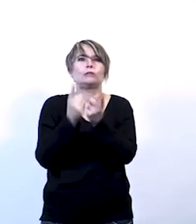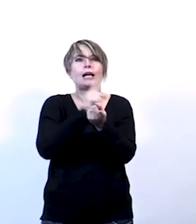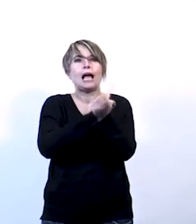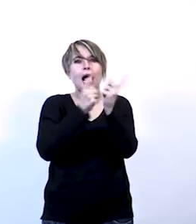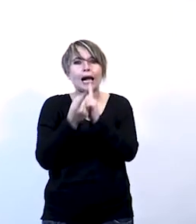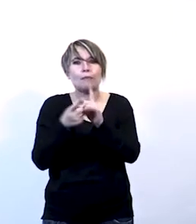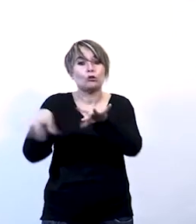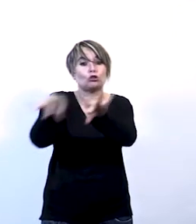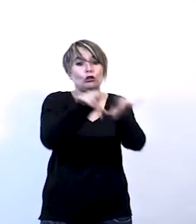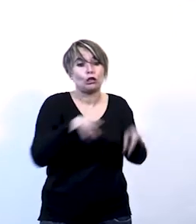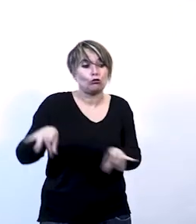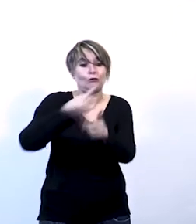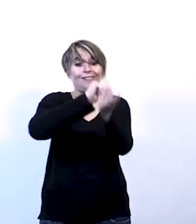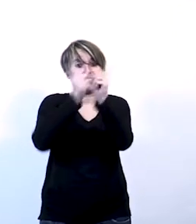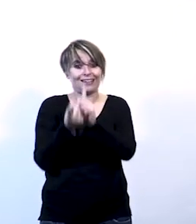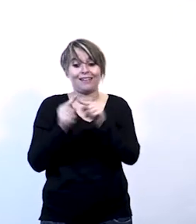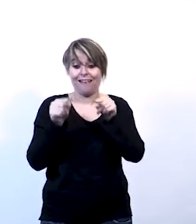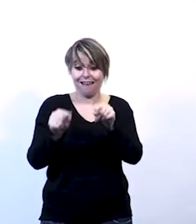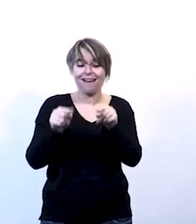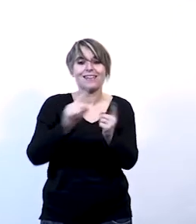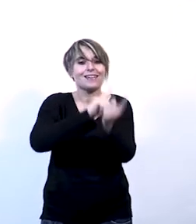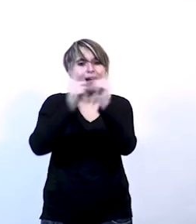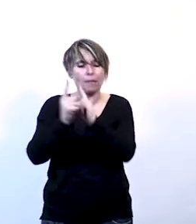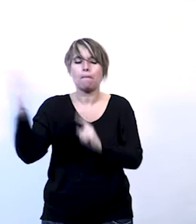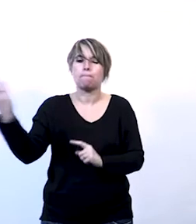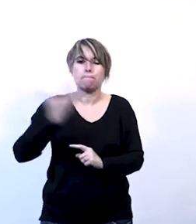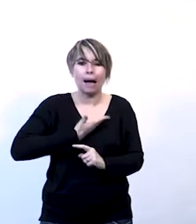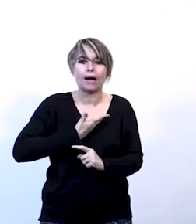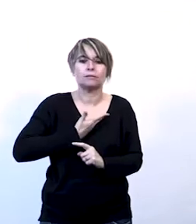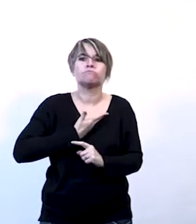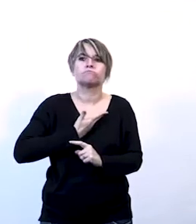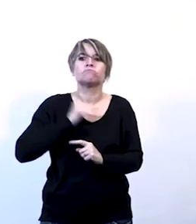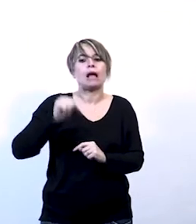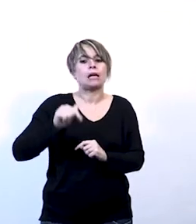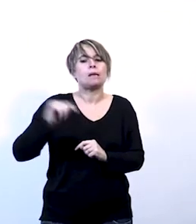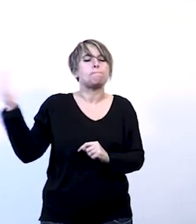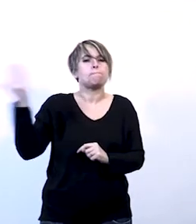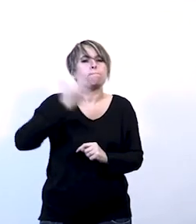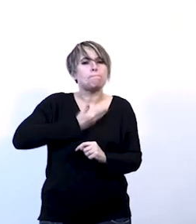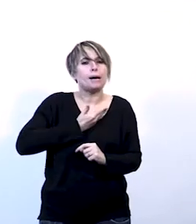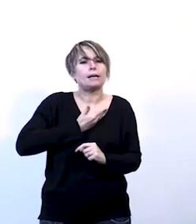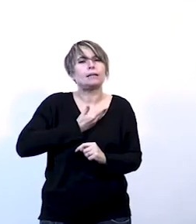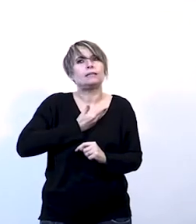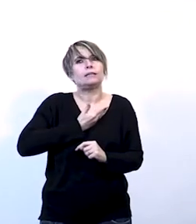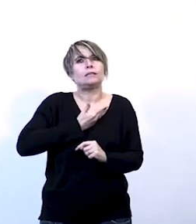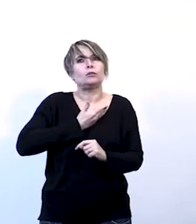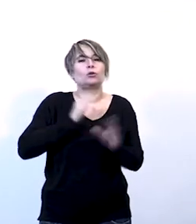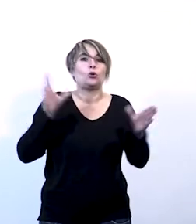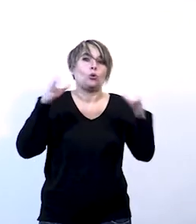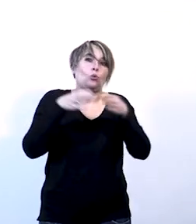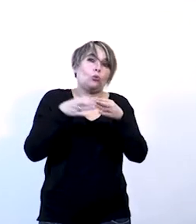cambios regionales en los que también afectaron, impactaron un poco aquí los